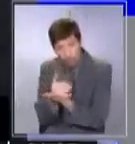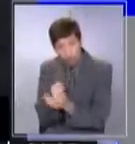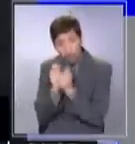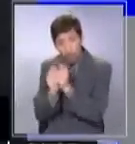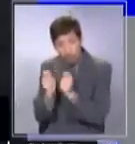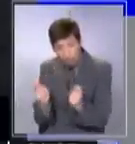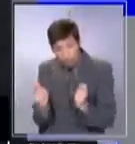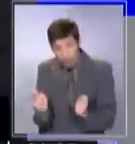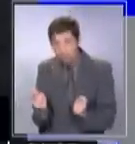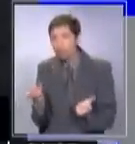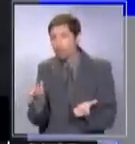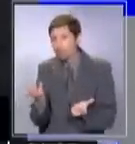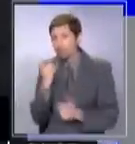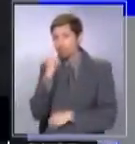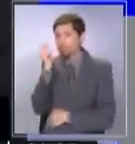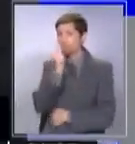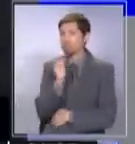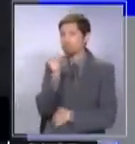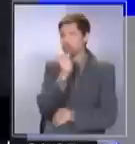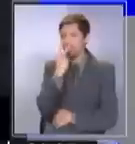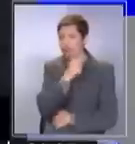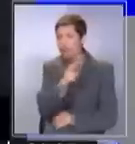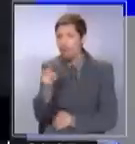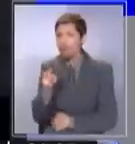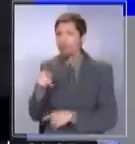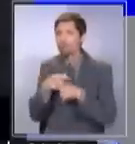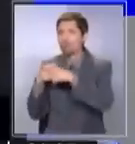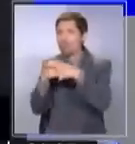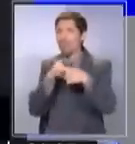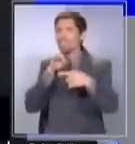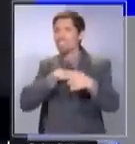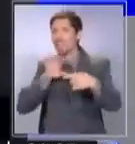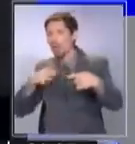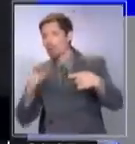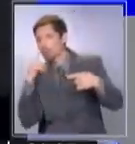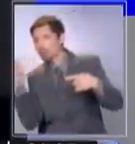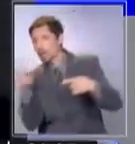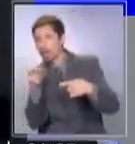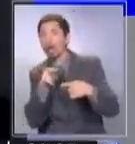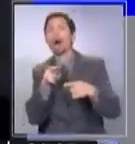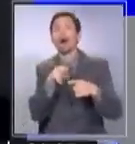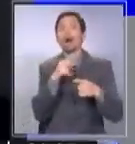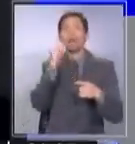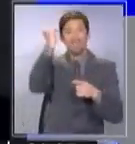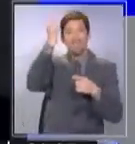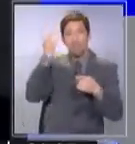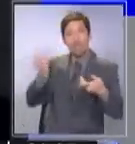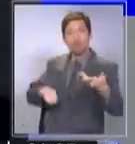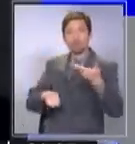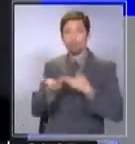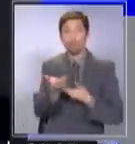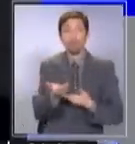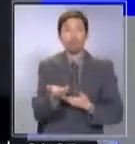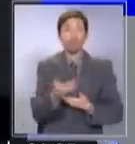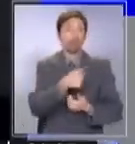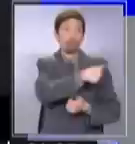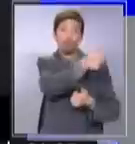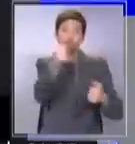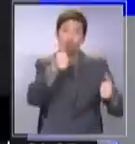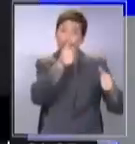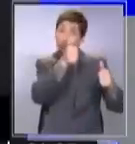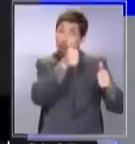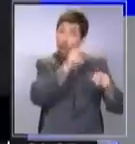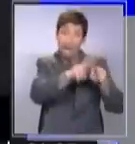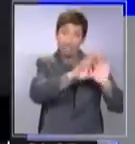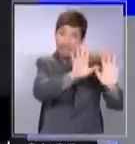permanente de lo que está aconteciendo en la sociedad chilena y con el resto de los candidatos qué es lo que hacen todos lo que pasa es que nosotros somos gente nueva inexperta y que vamos